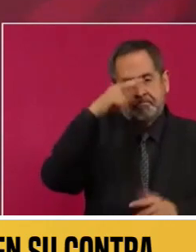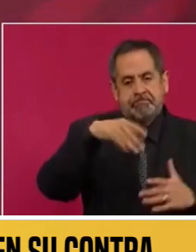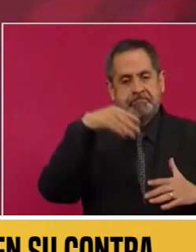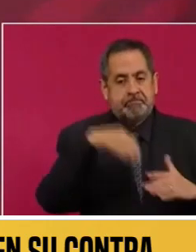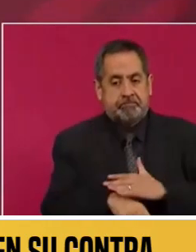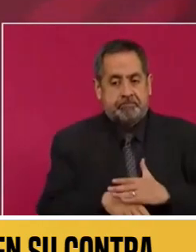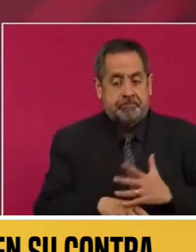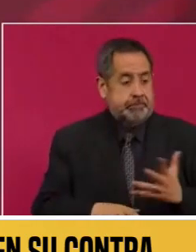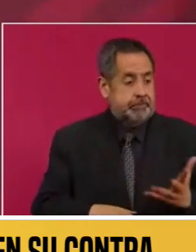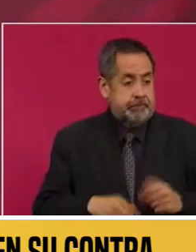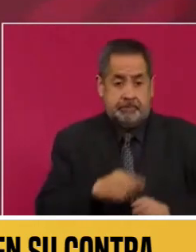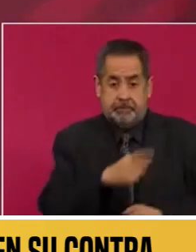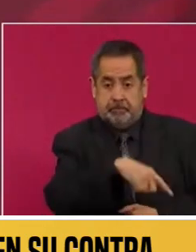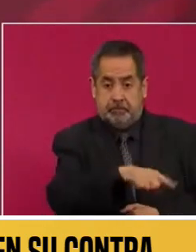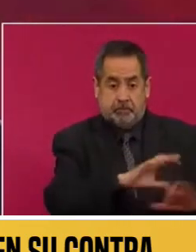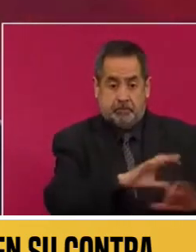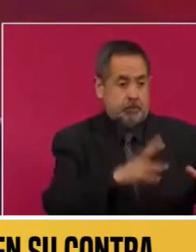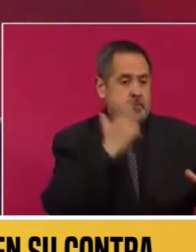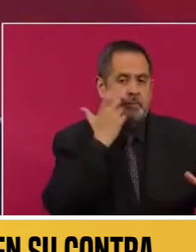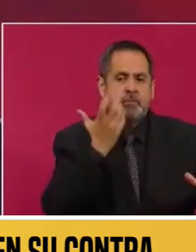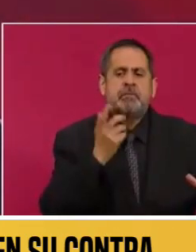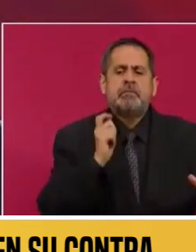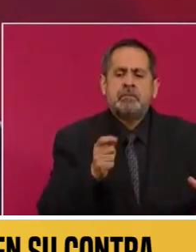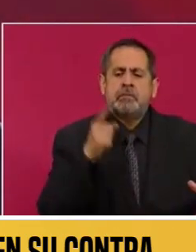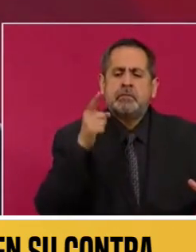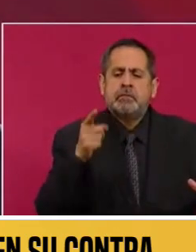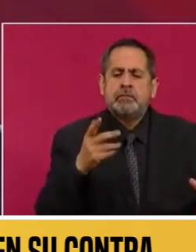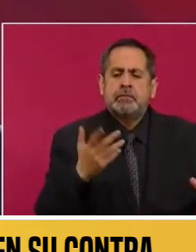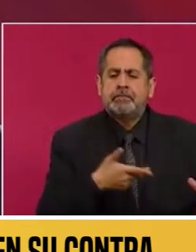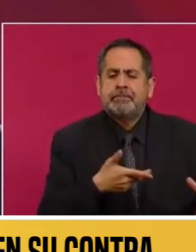quieren es que regrese